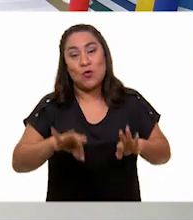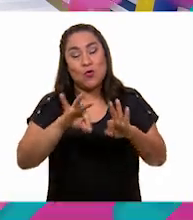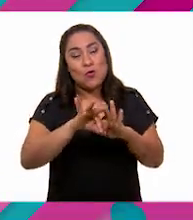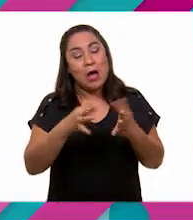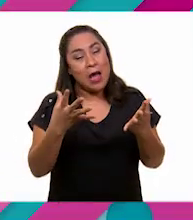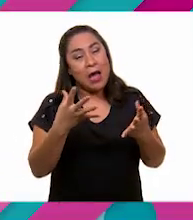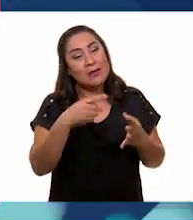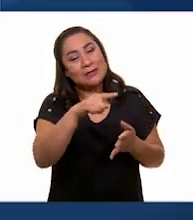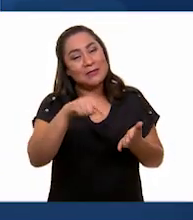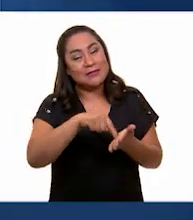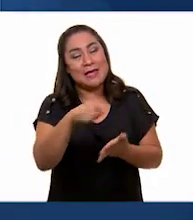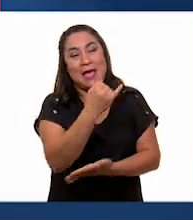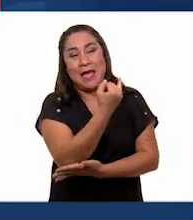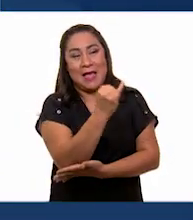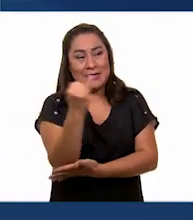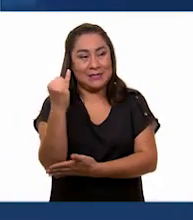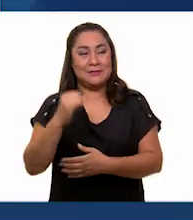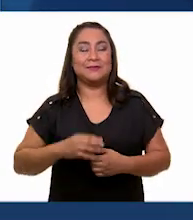jardín.